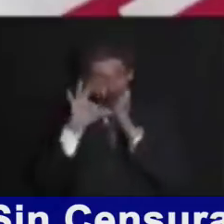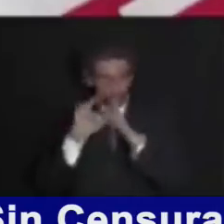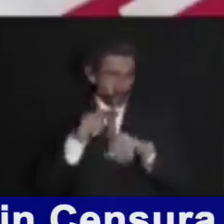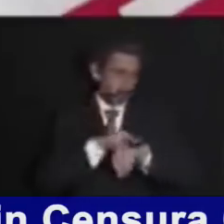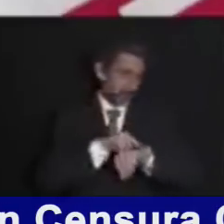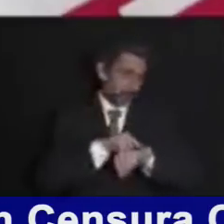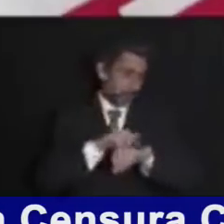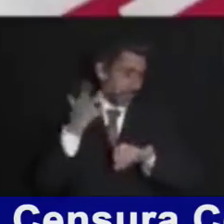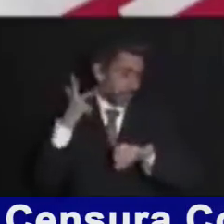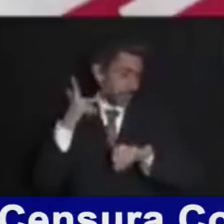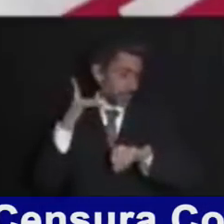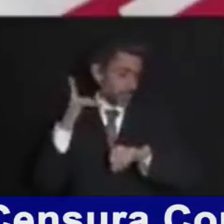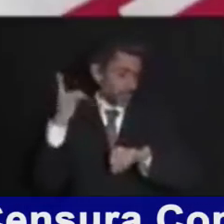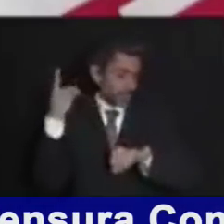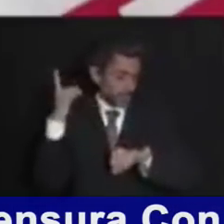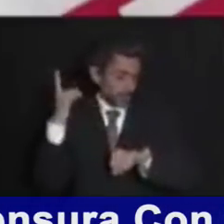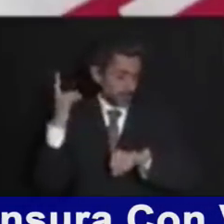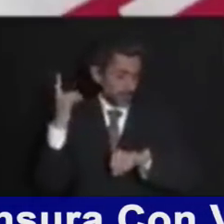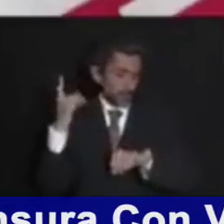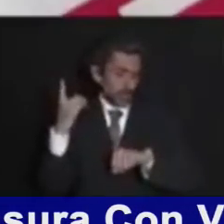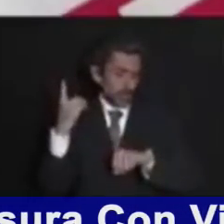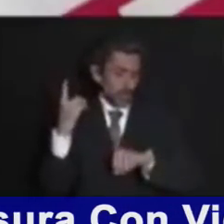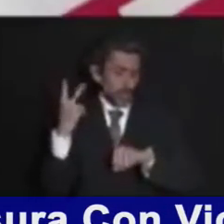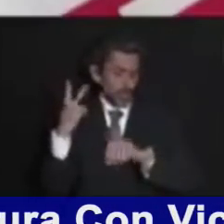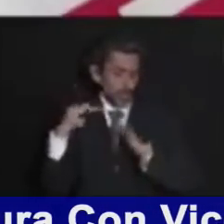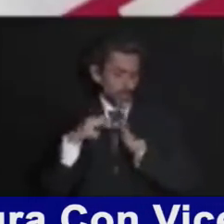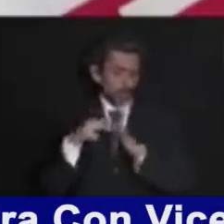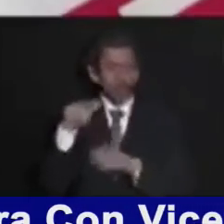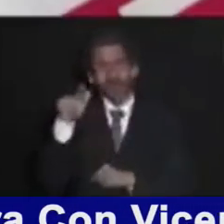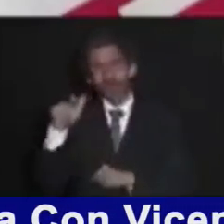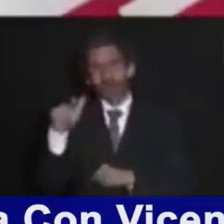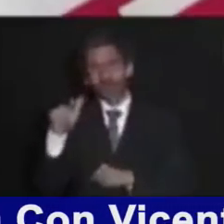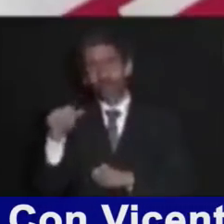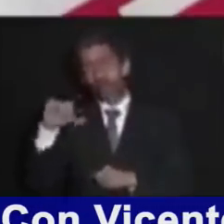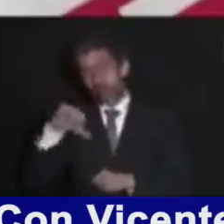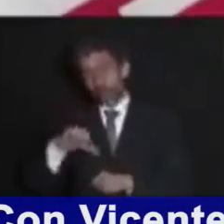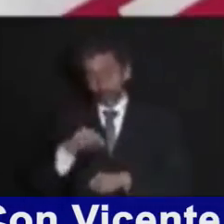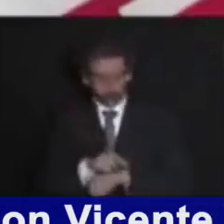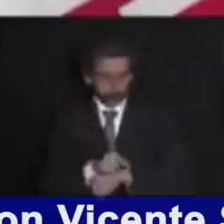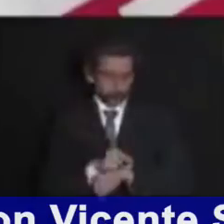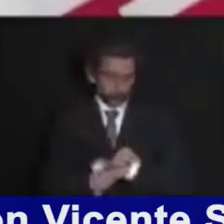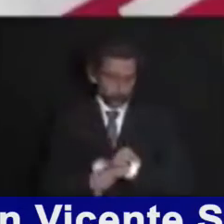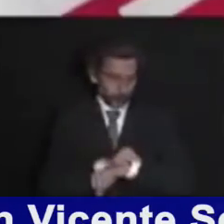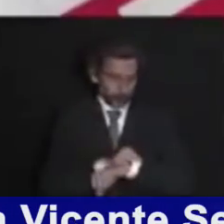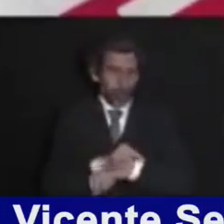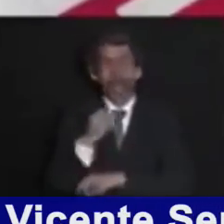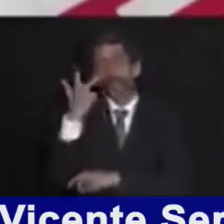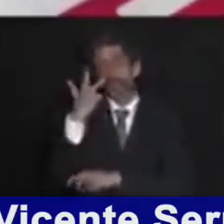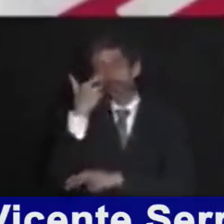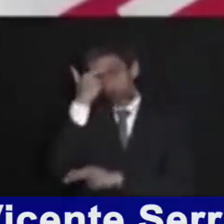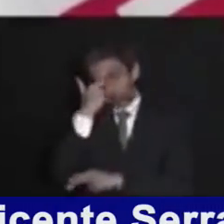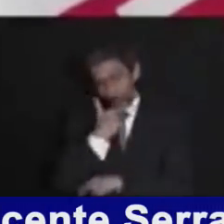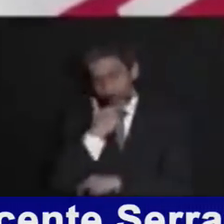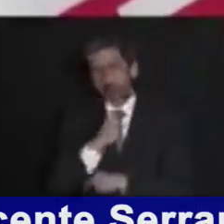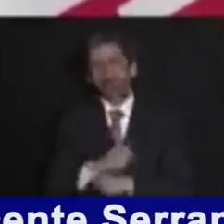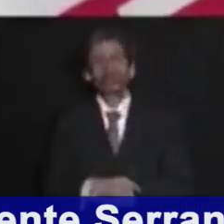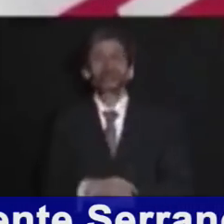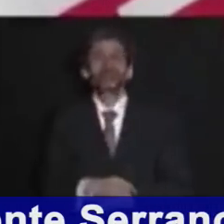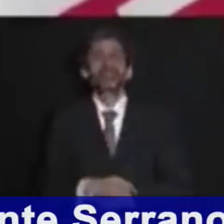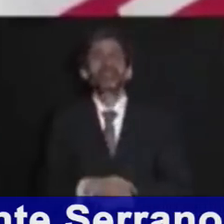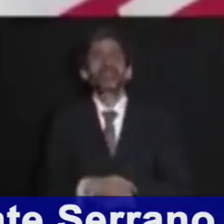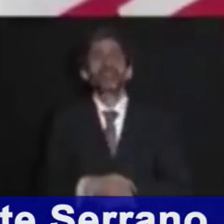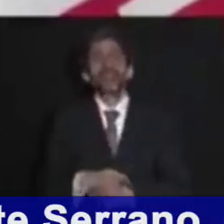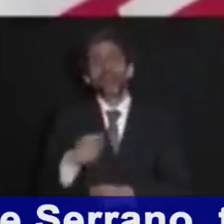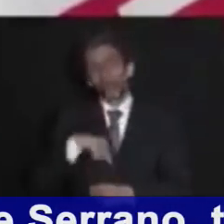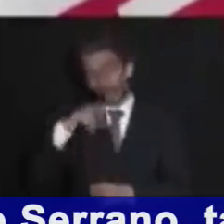13 de diciembre del 2017, siendo las 20 horas. Que sea por el